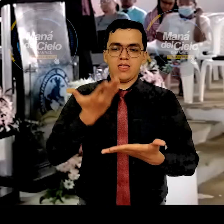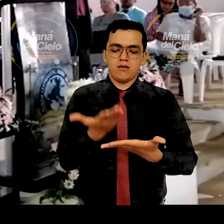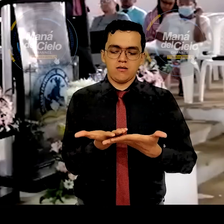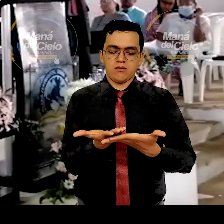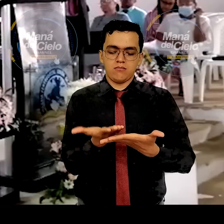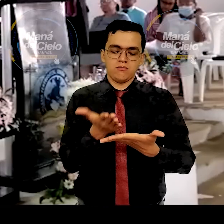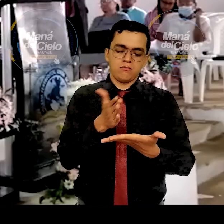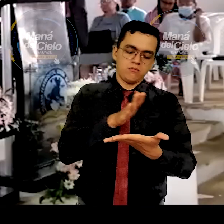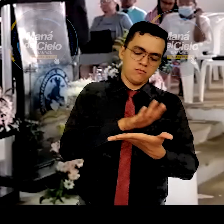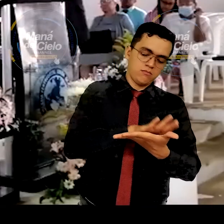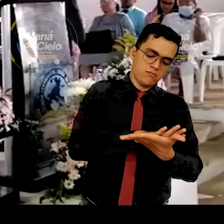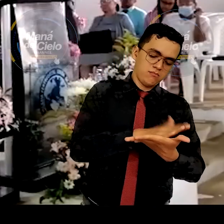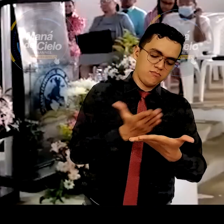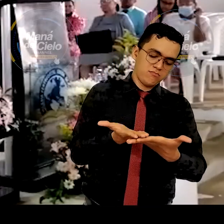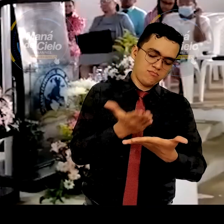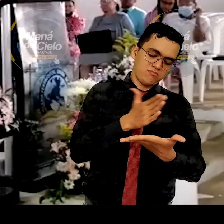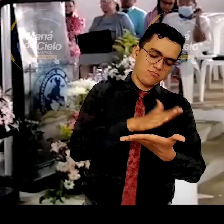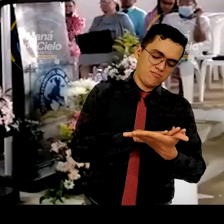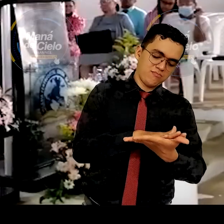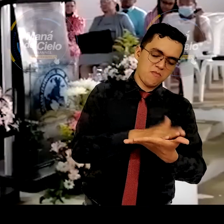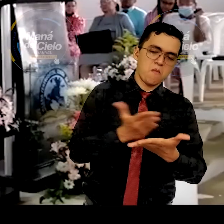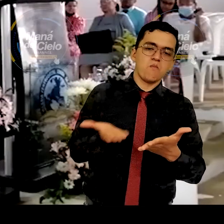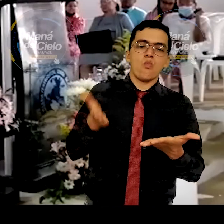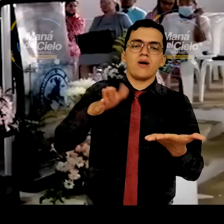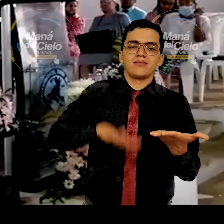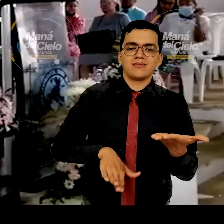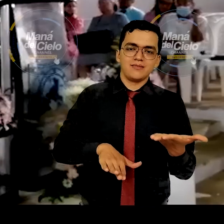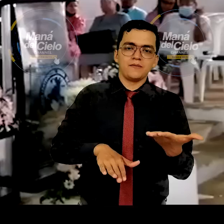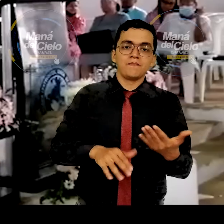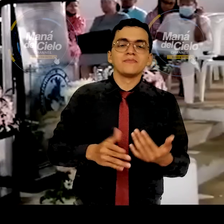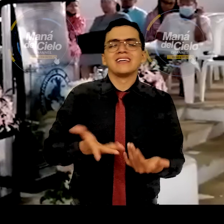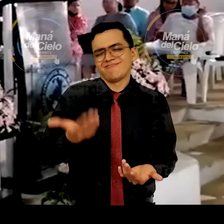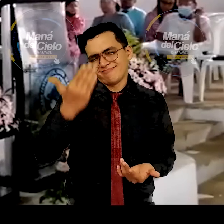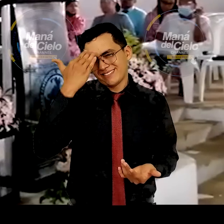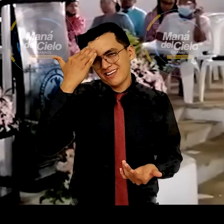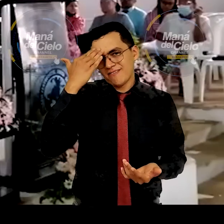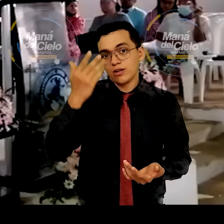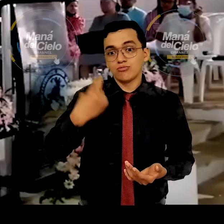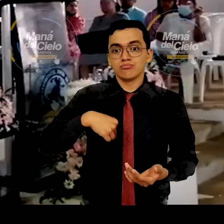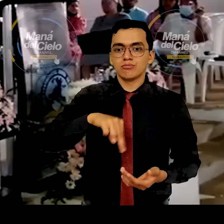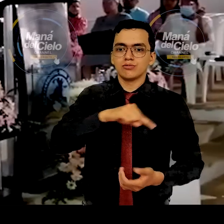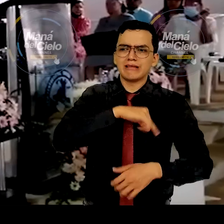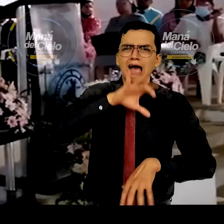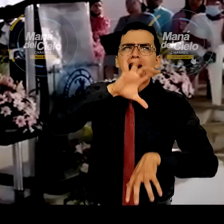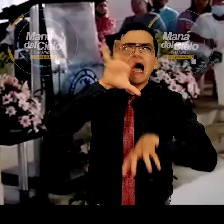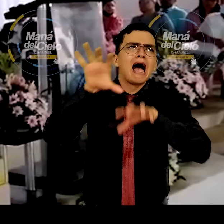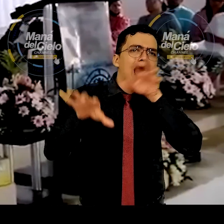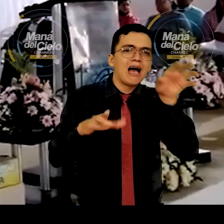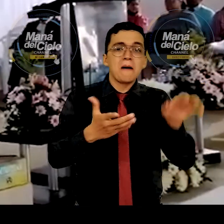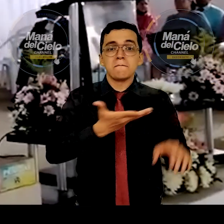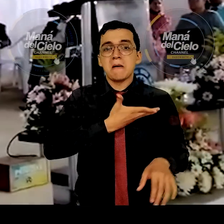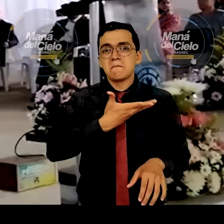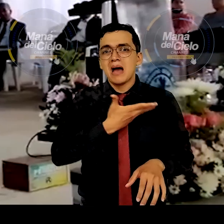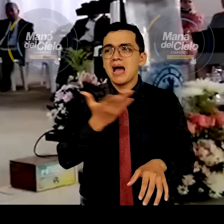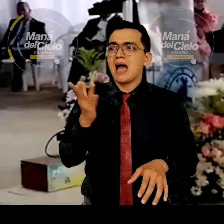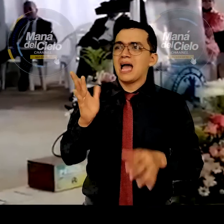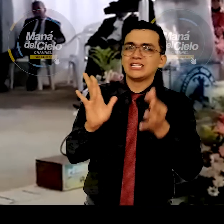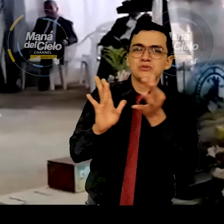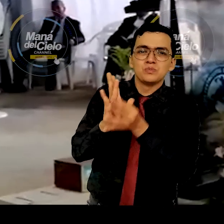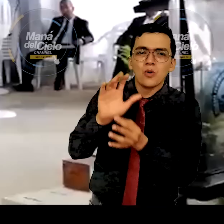Pero nosotros hacemos un escándalo. Y las madres y las esposas gritan en los...